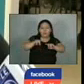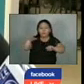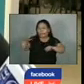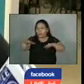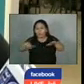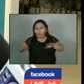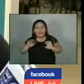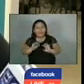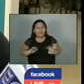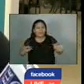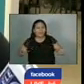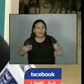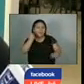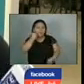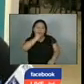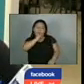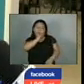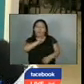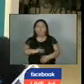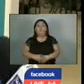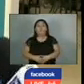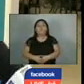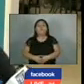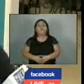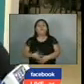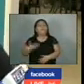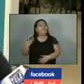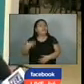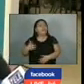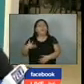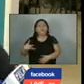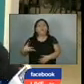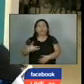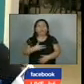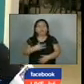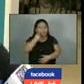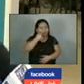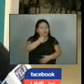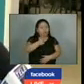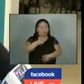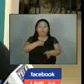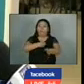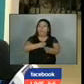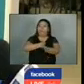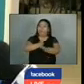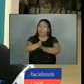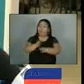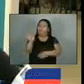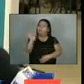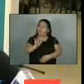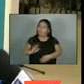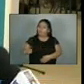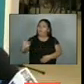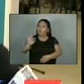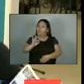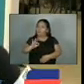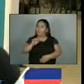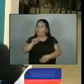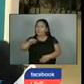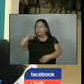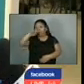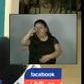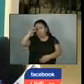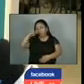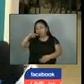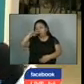áreas pediátricas. Tenemos un equipo de profesionales altamente calificados que